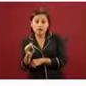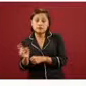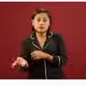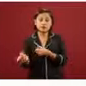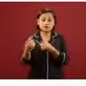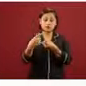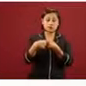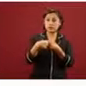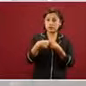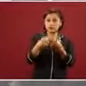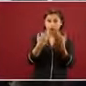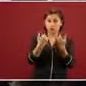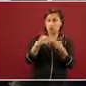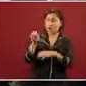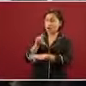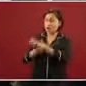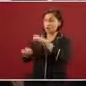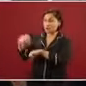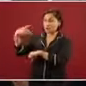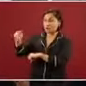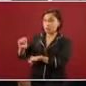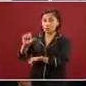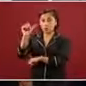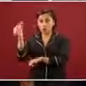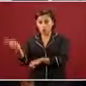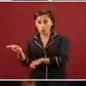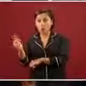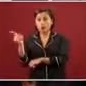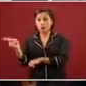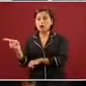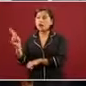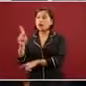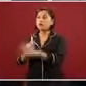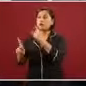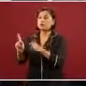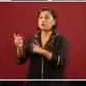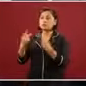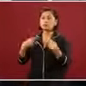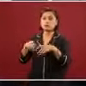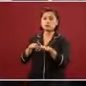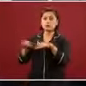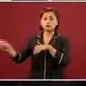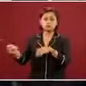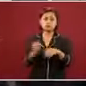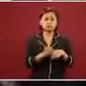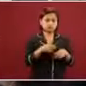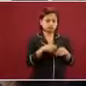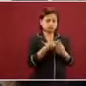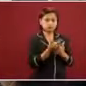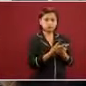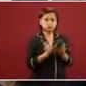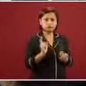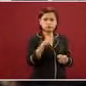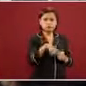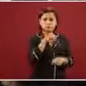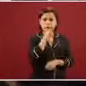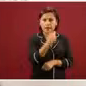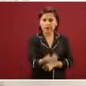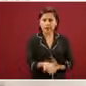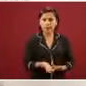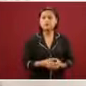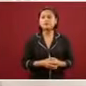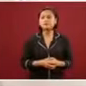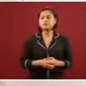empresas registran por debajo del salario que realmente ganan los trabajadores. Y también